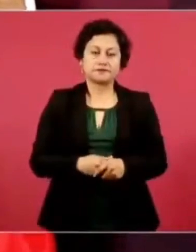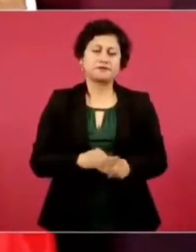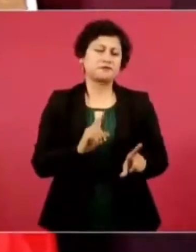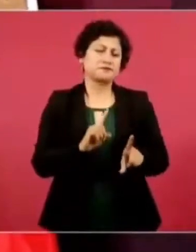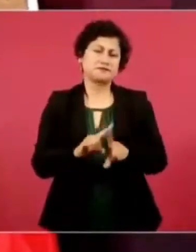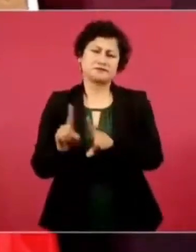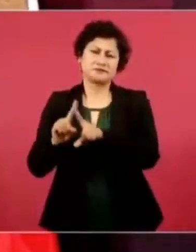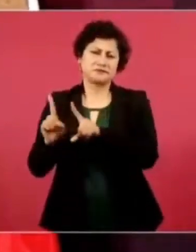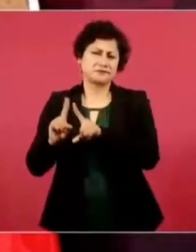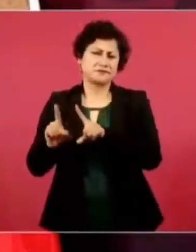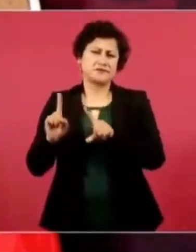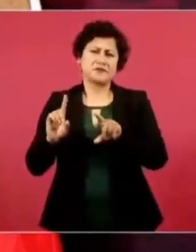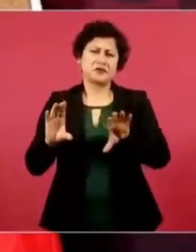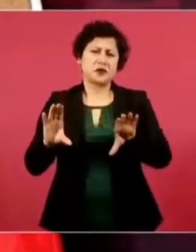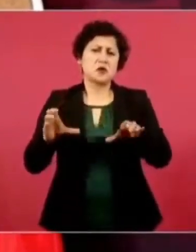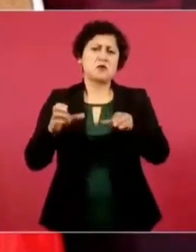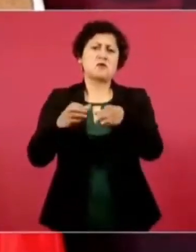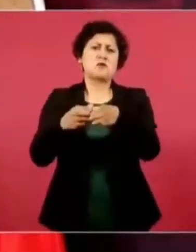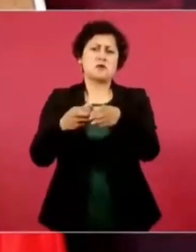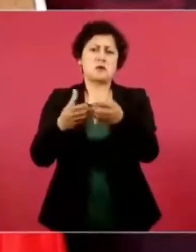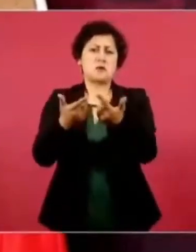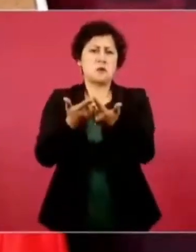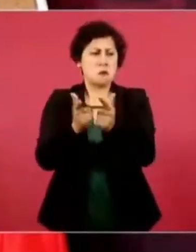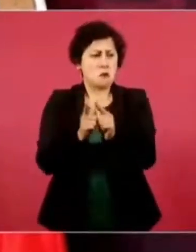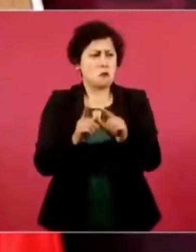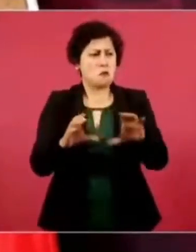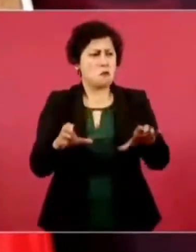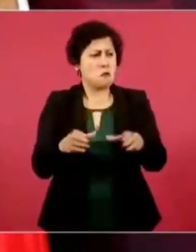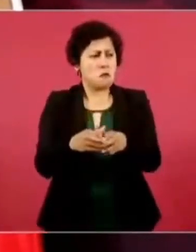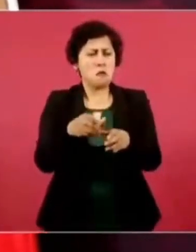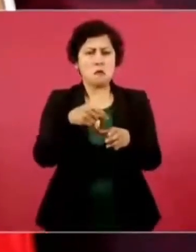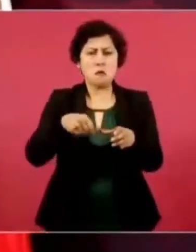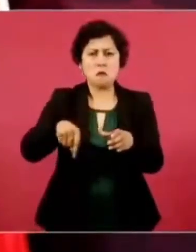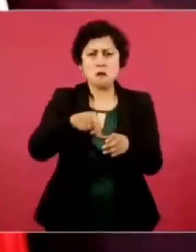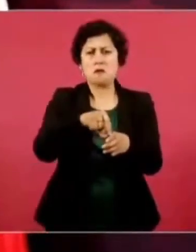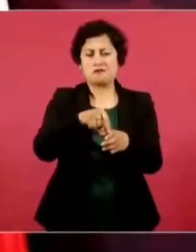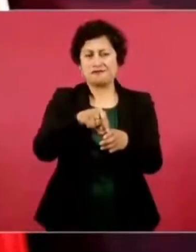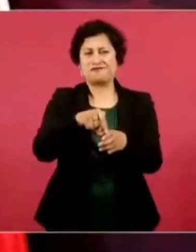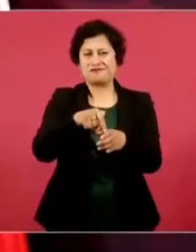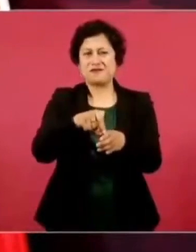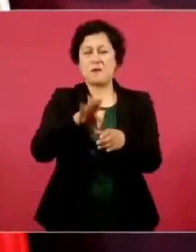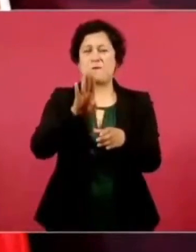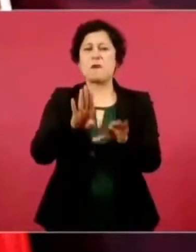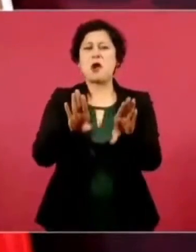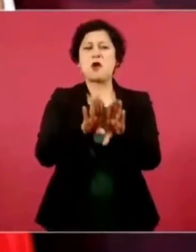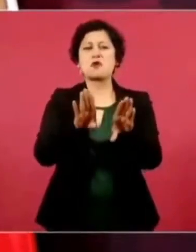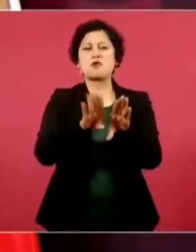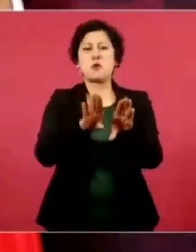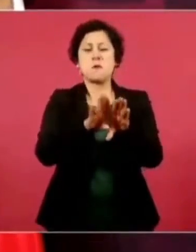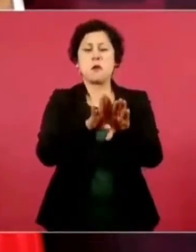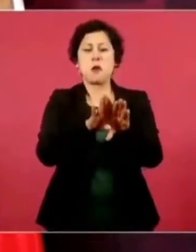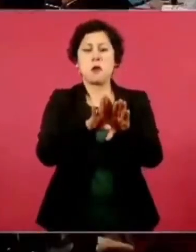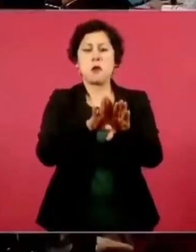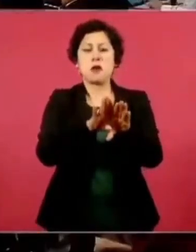organizaciones sociales. Se fue creando toda una estructura de intermediación